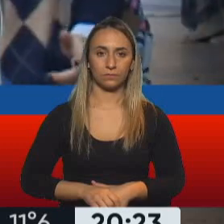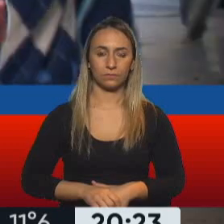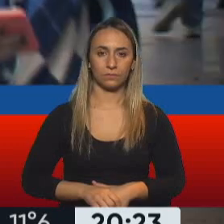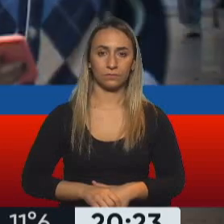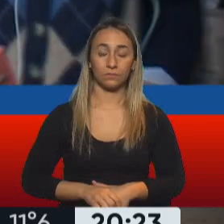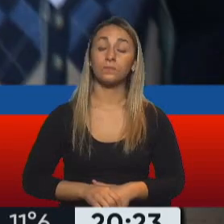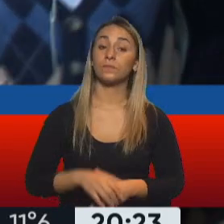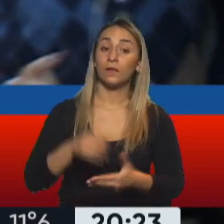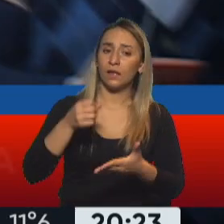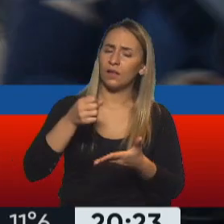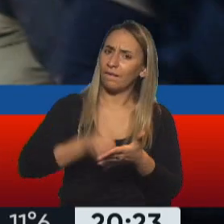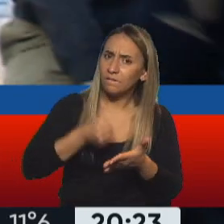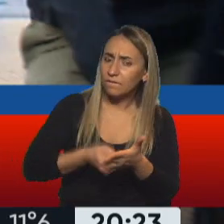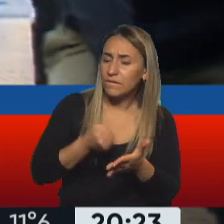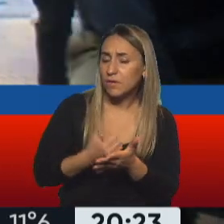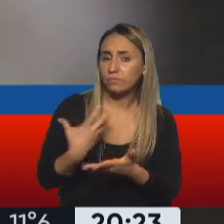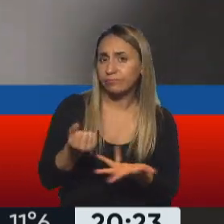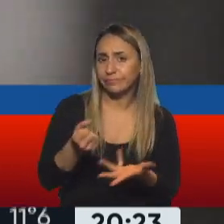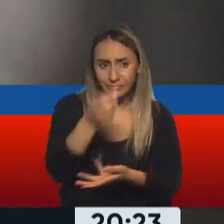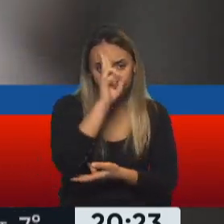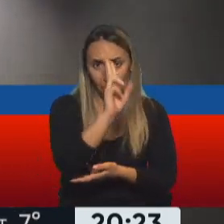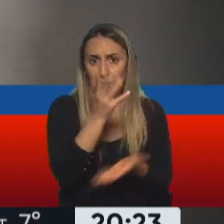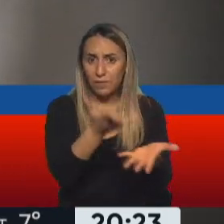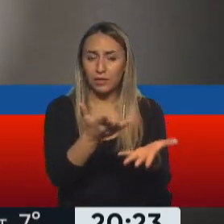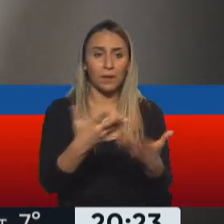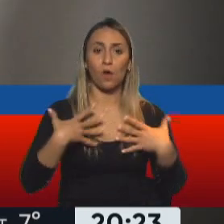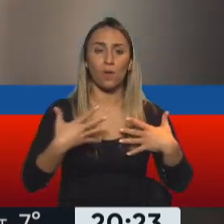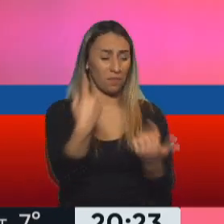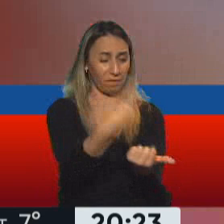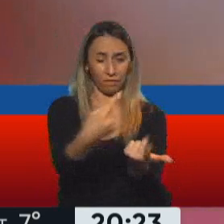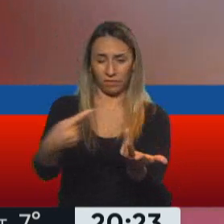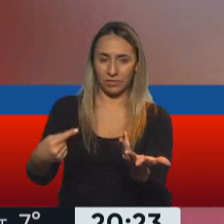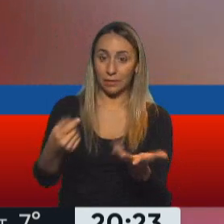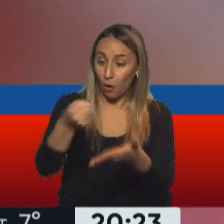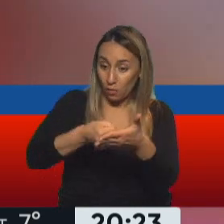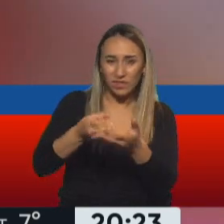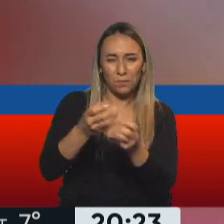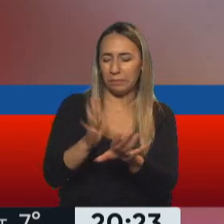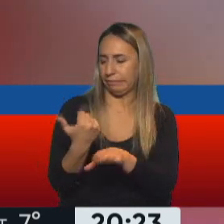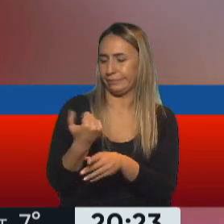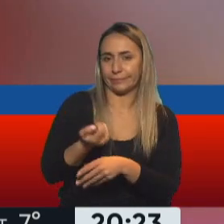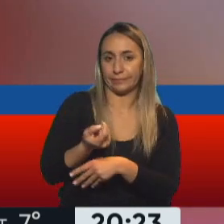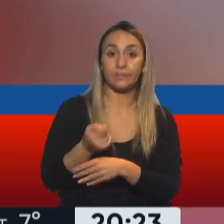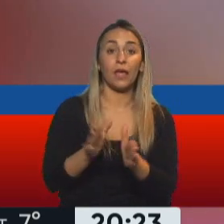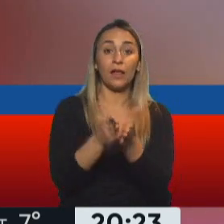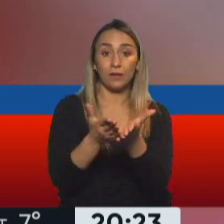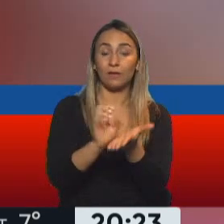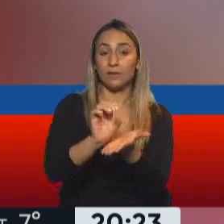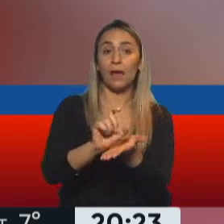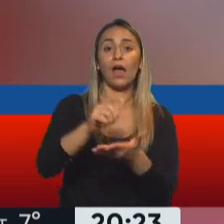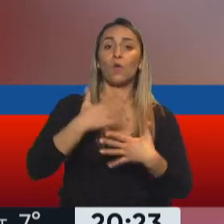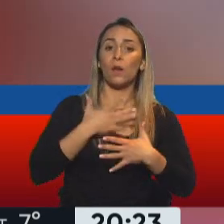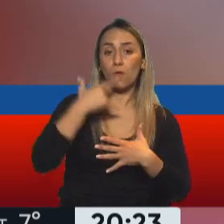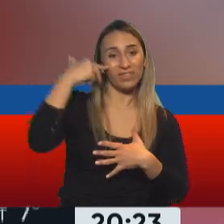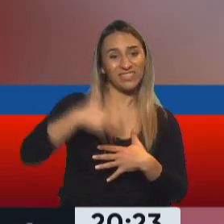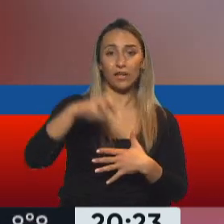La lucha por el respeto hacia la diversidad corporal es relativamente nueva. En el libro Cuerpos sin Patrones,